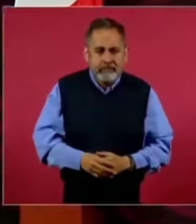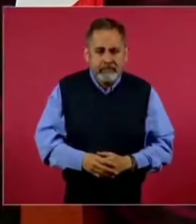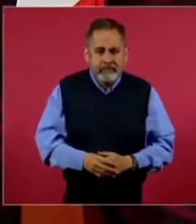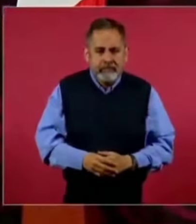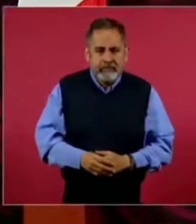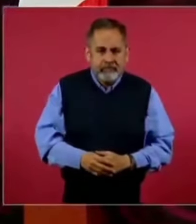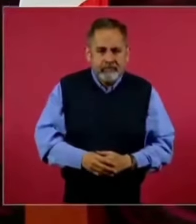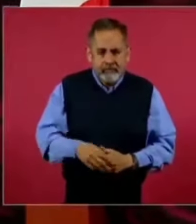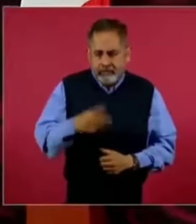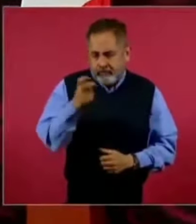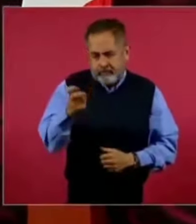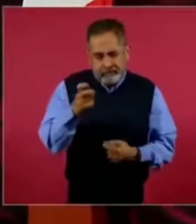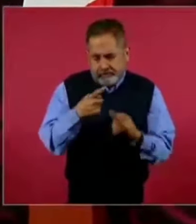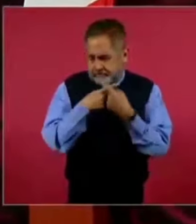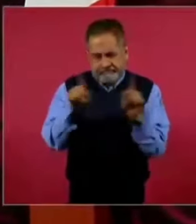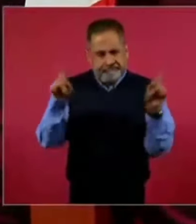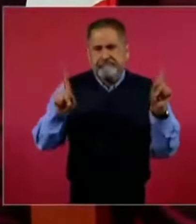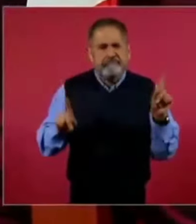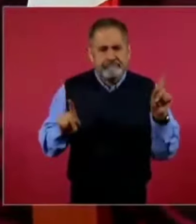Y esa es la diferencia.